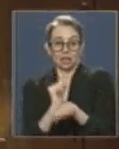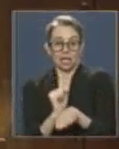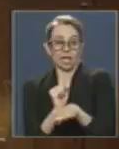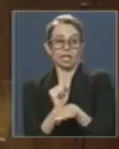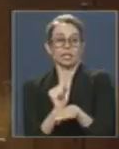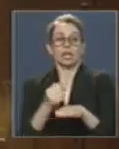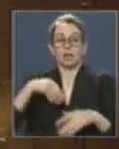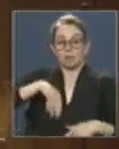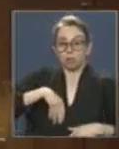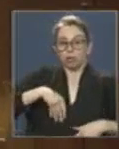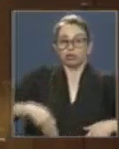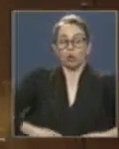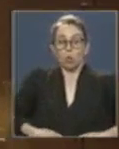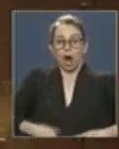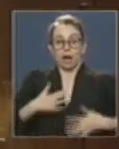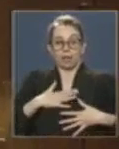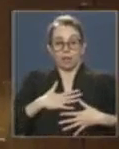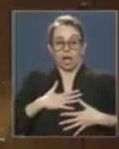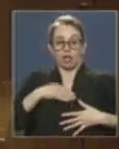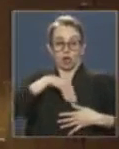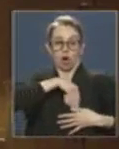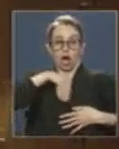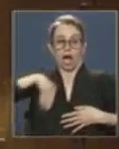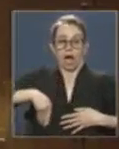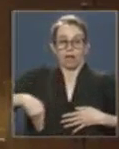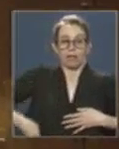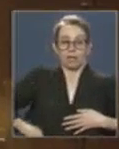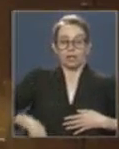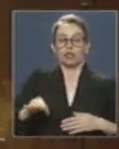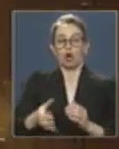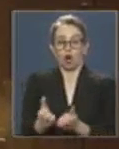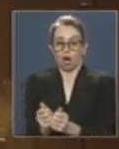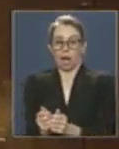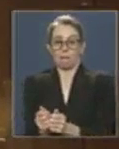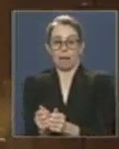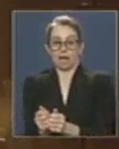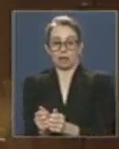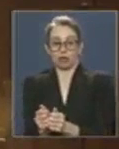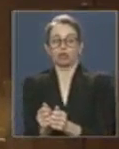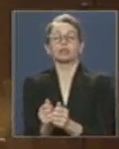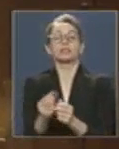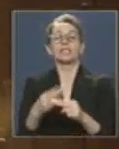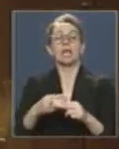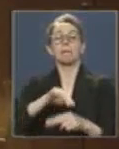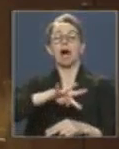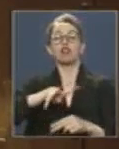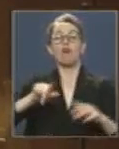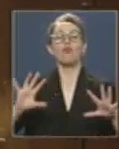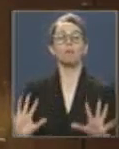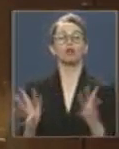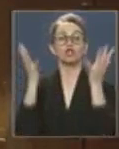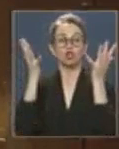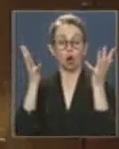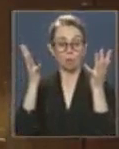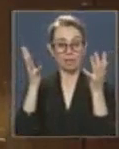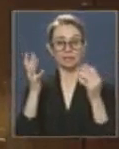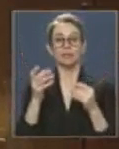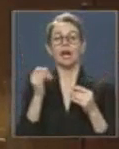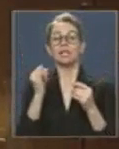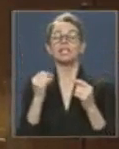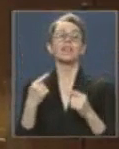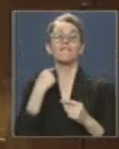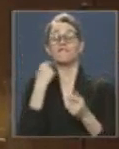o guardado en su propia persona o ropas, o cogido en sus manos. Además, se especifica que la distracción de